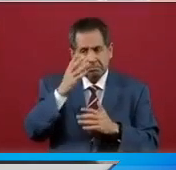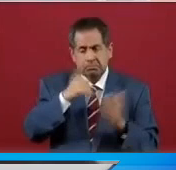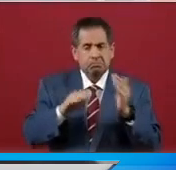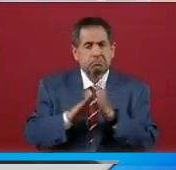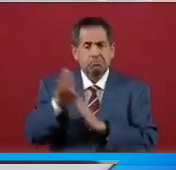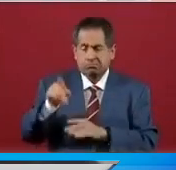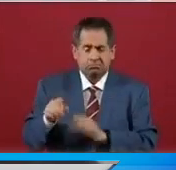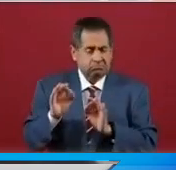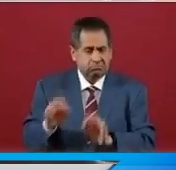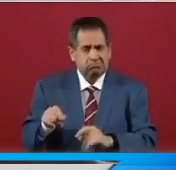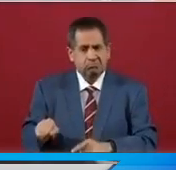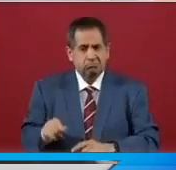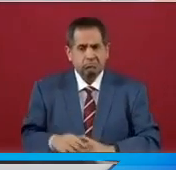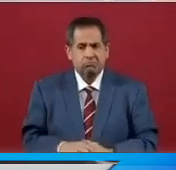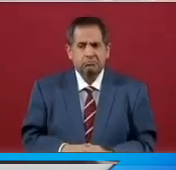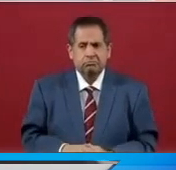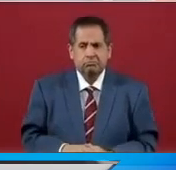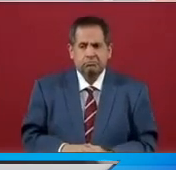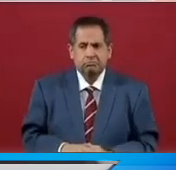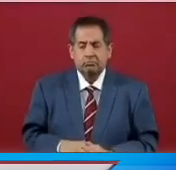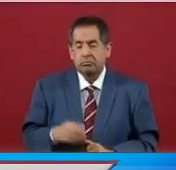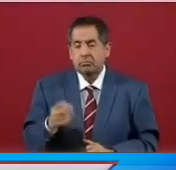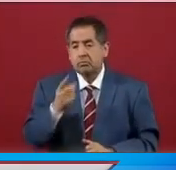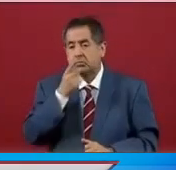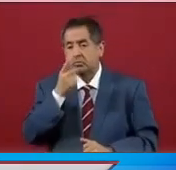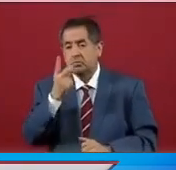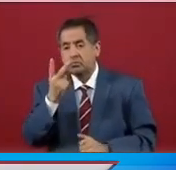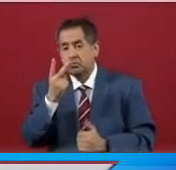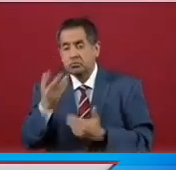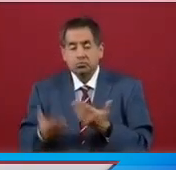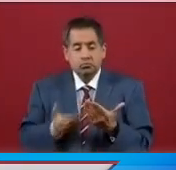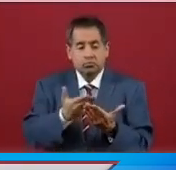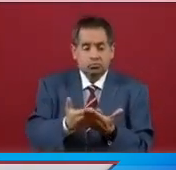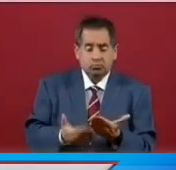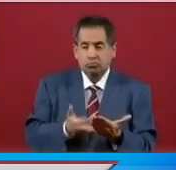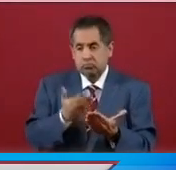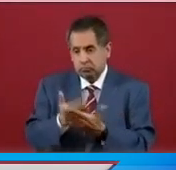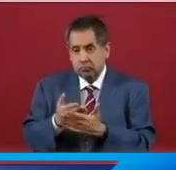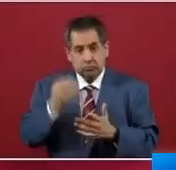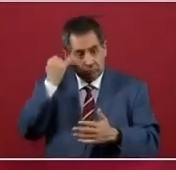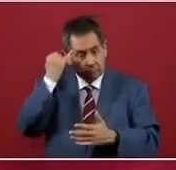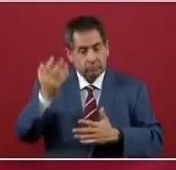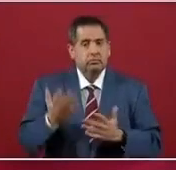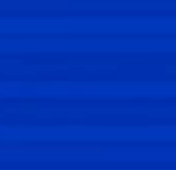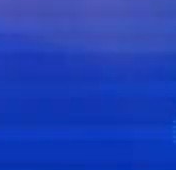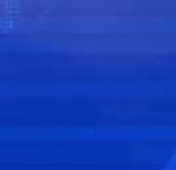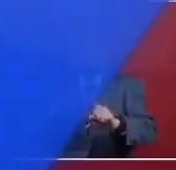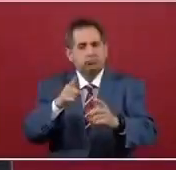de 4% anual. Y el tercero, el compromiso de acabar con la corrupción en México.